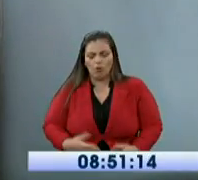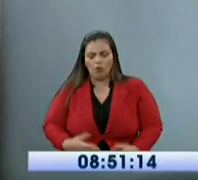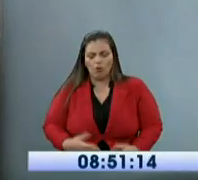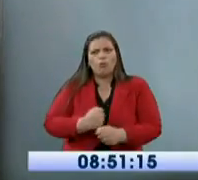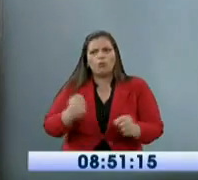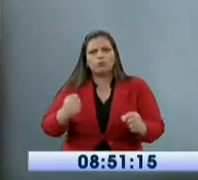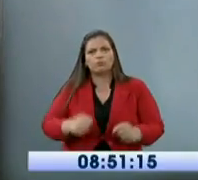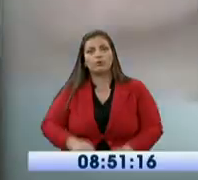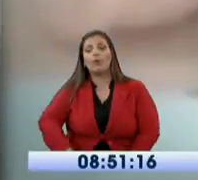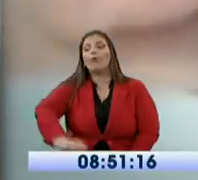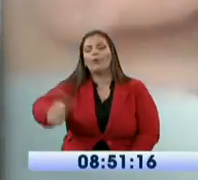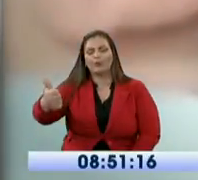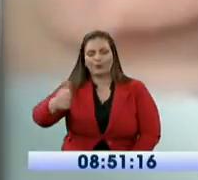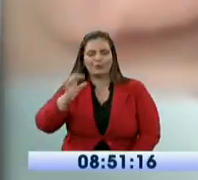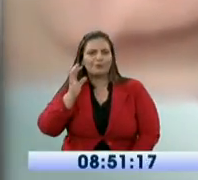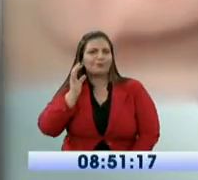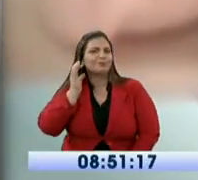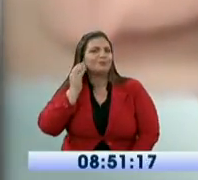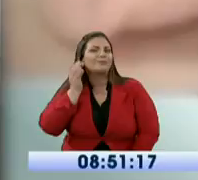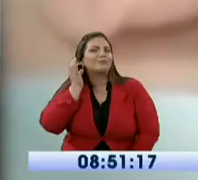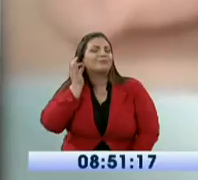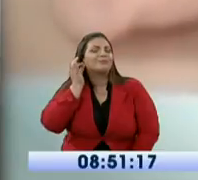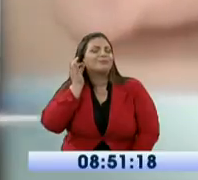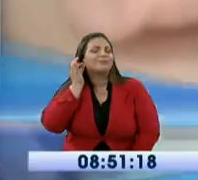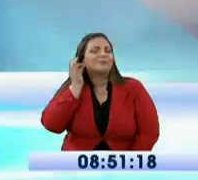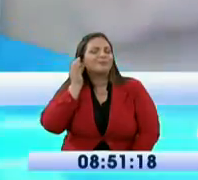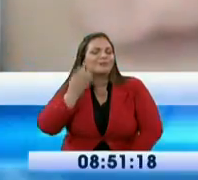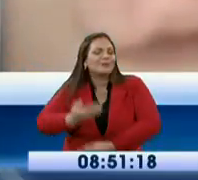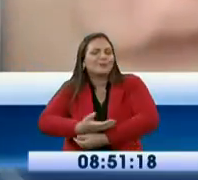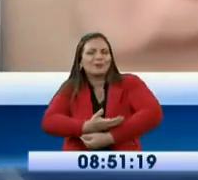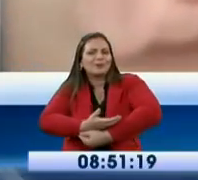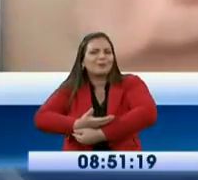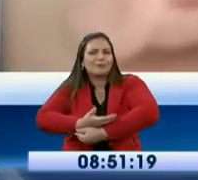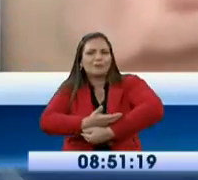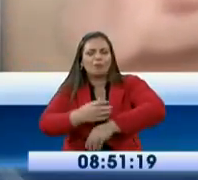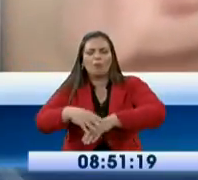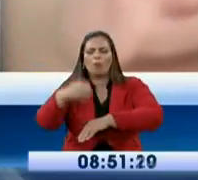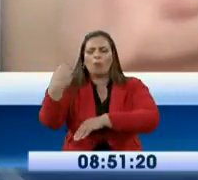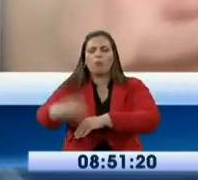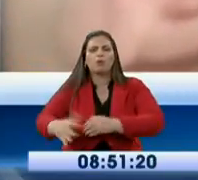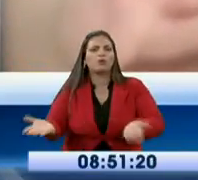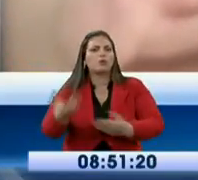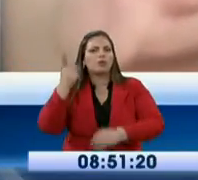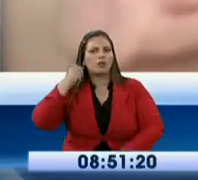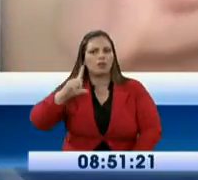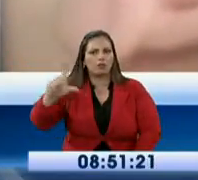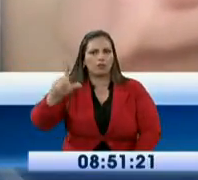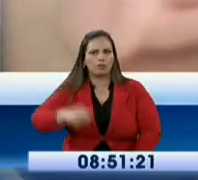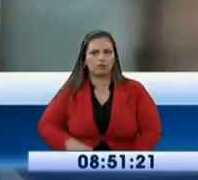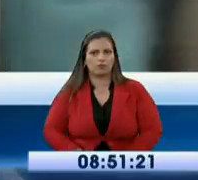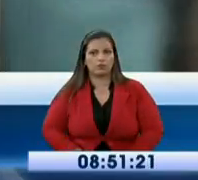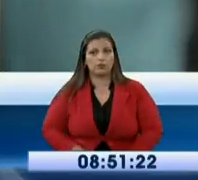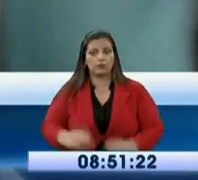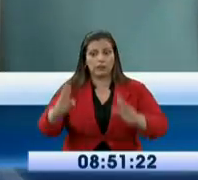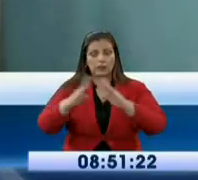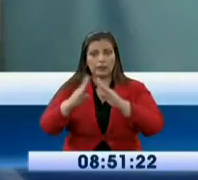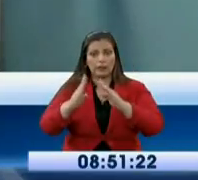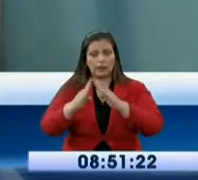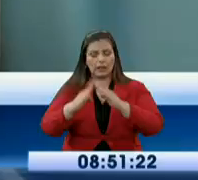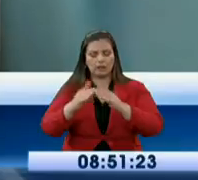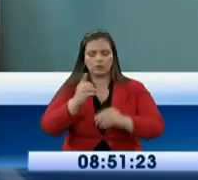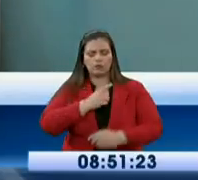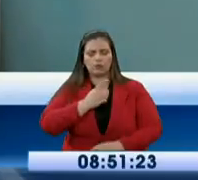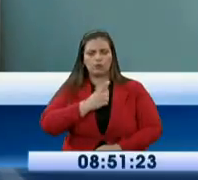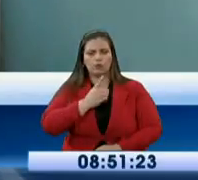La bebé recién nacida fue encontrada en el umbral de una vivienda en el sector San Pedro de la ciudad de Loja. El dueño de la casa se encontró con la